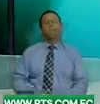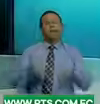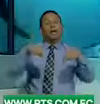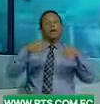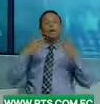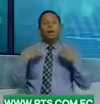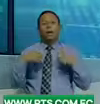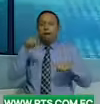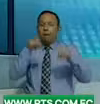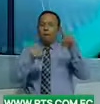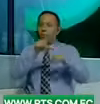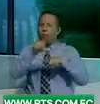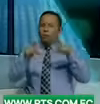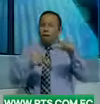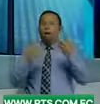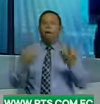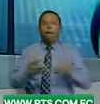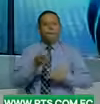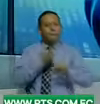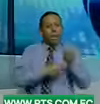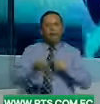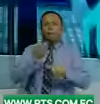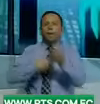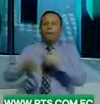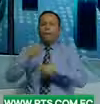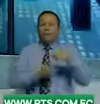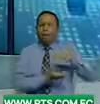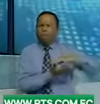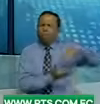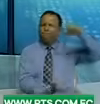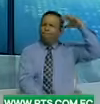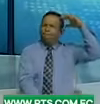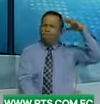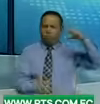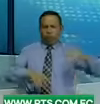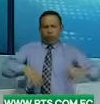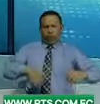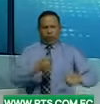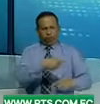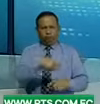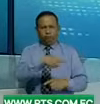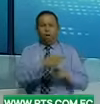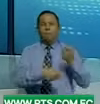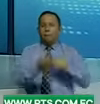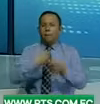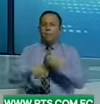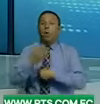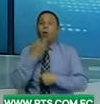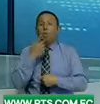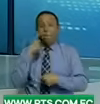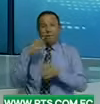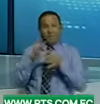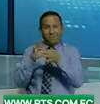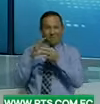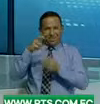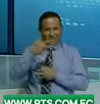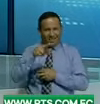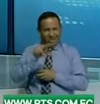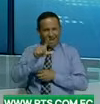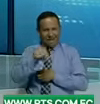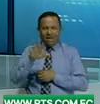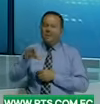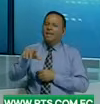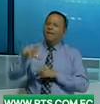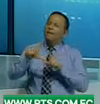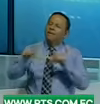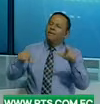de Guayaquil se ha incrementado la venta de monigotes. Para conocer más detalles, nos enlazamos con Charlie Pisa. Mi querido Charlie, coméntanos un